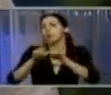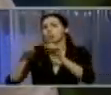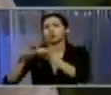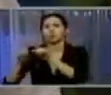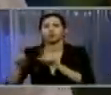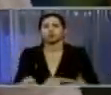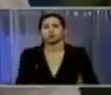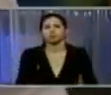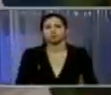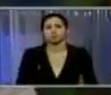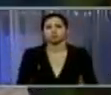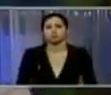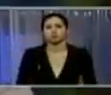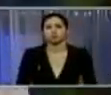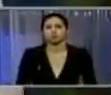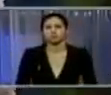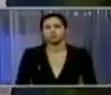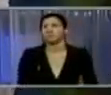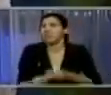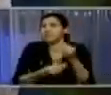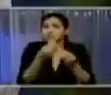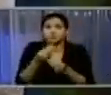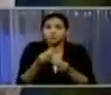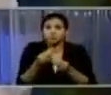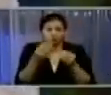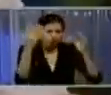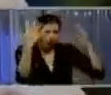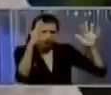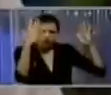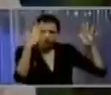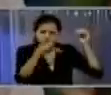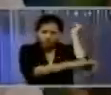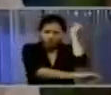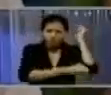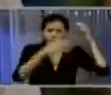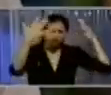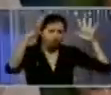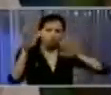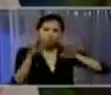¿Y qué tenemos que hacer? Aplaudir el fraude.